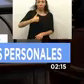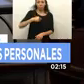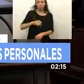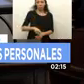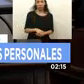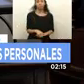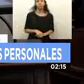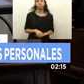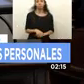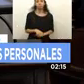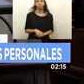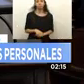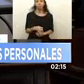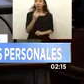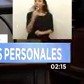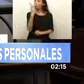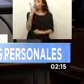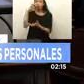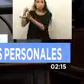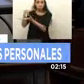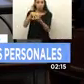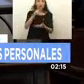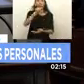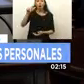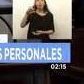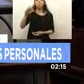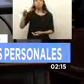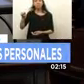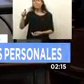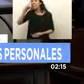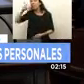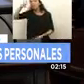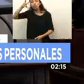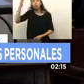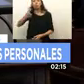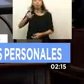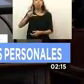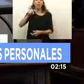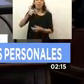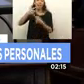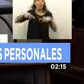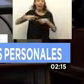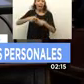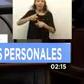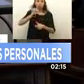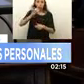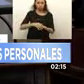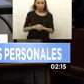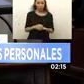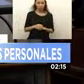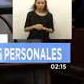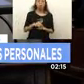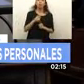Argentina dos empresas coca-cola y Pepsi el 78 de las gaseosas fideos